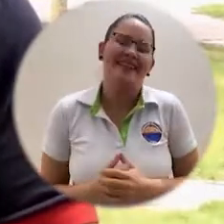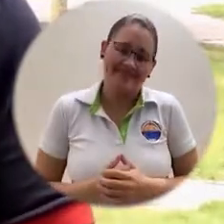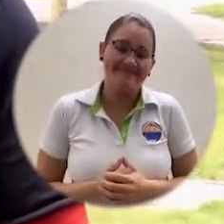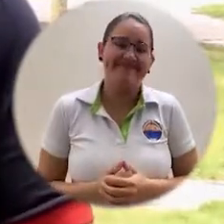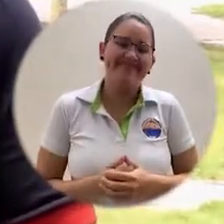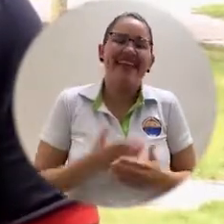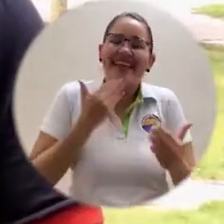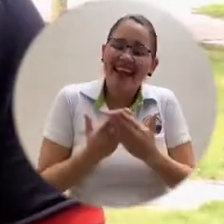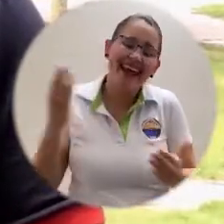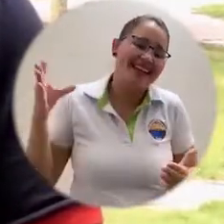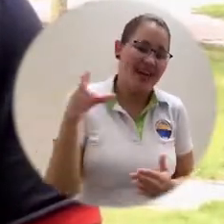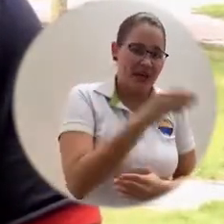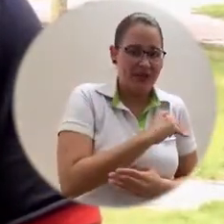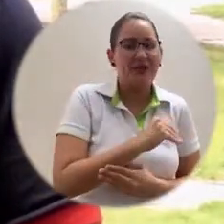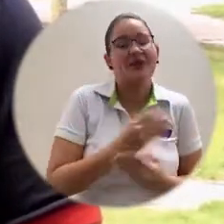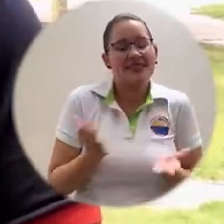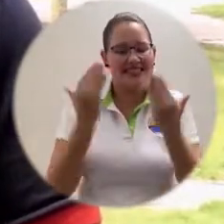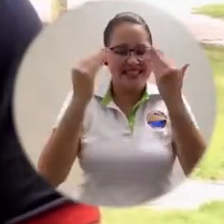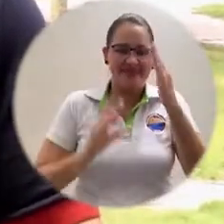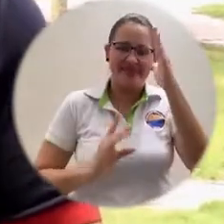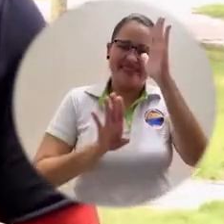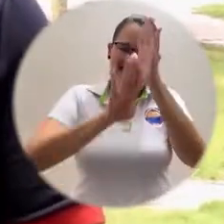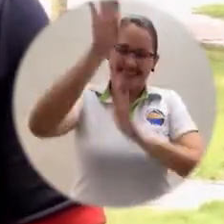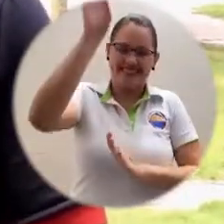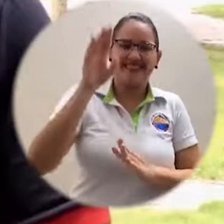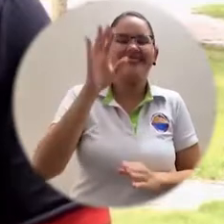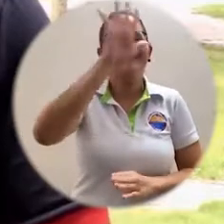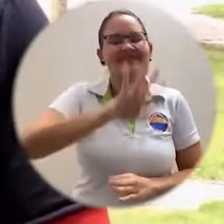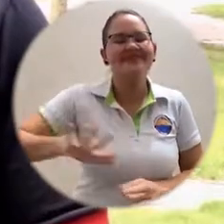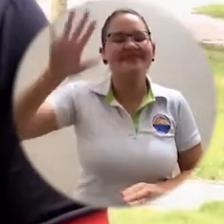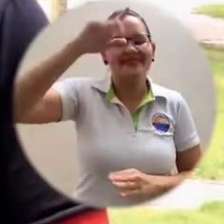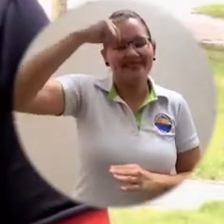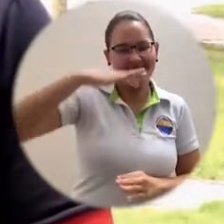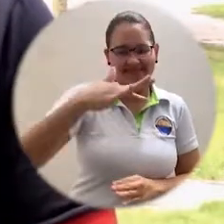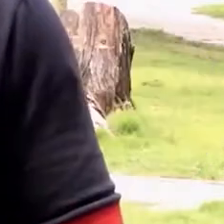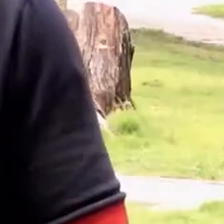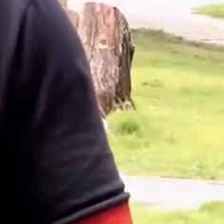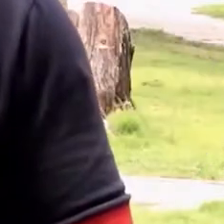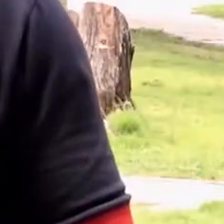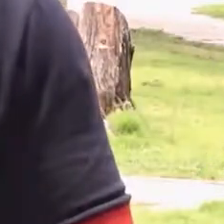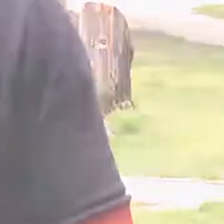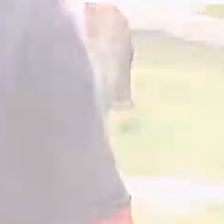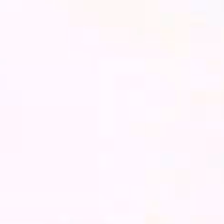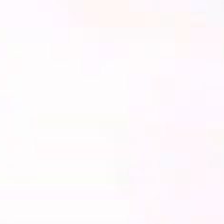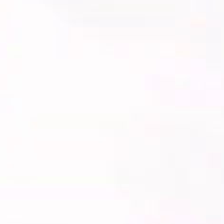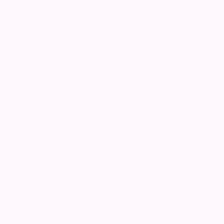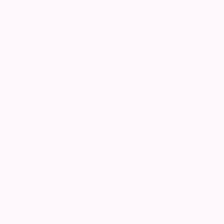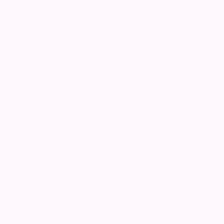por eso y esto ratifica el compromiso de la Universidad del Magdalena con el desarrollo de Santa Marta y el departamento.